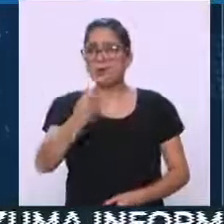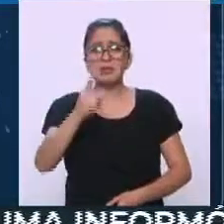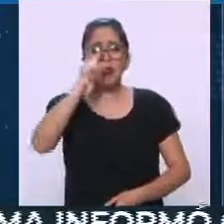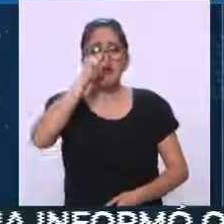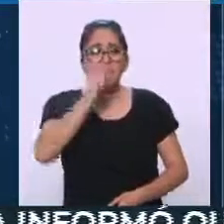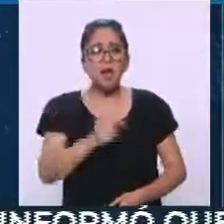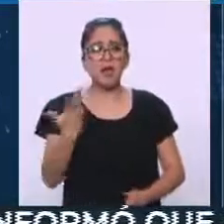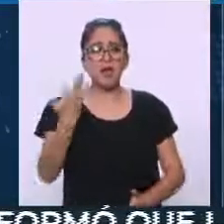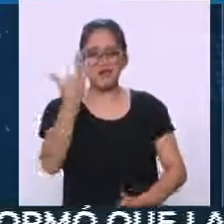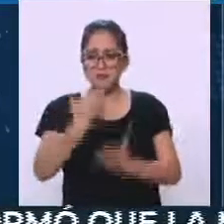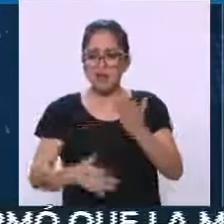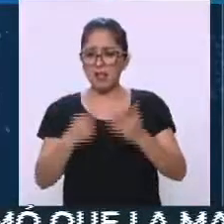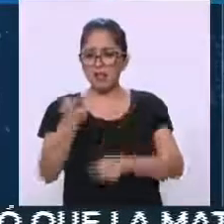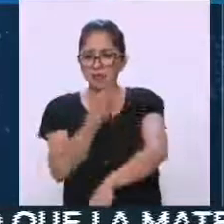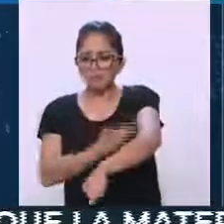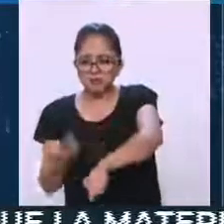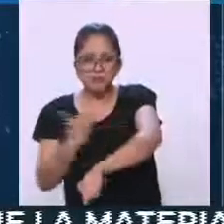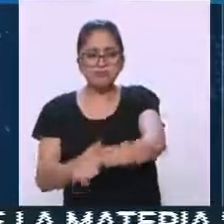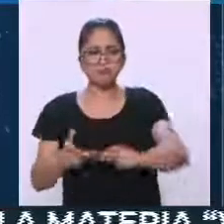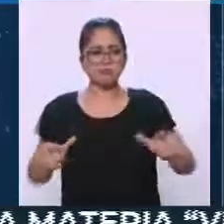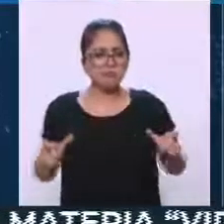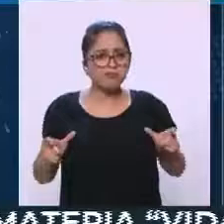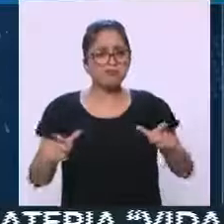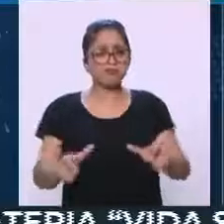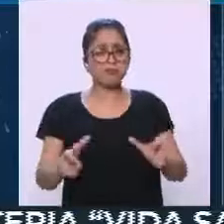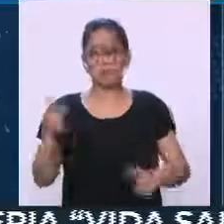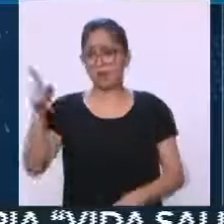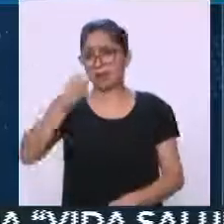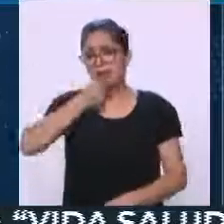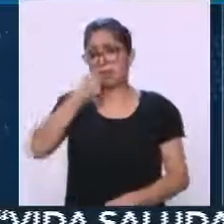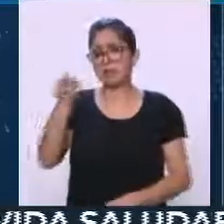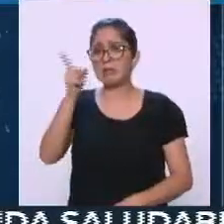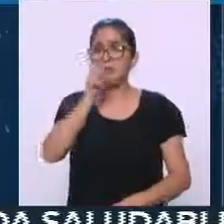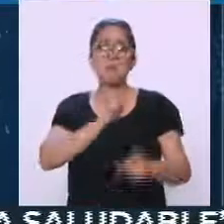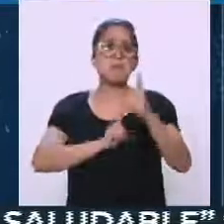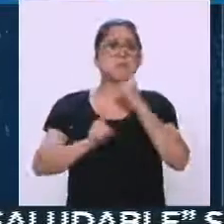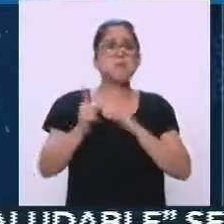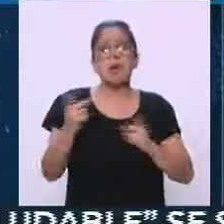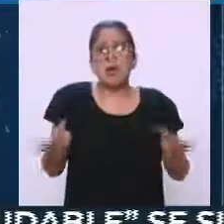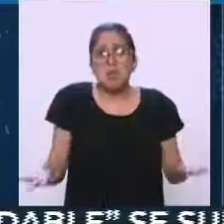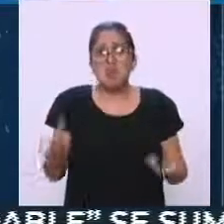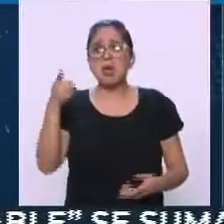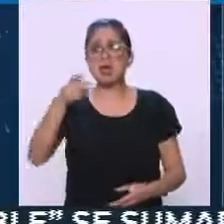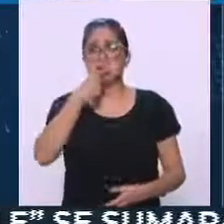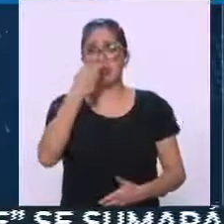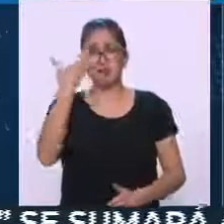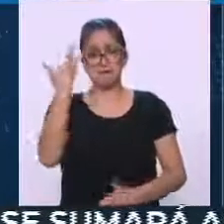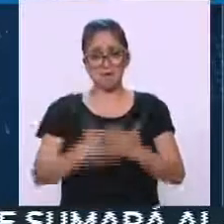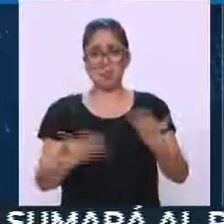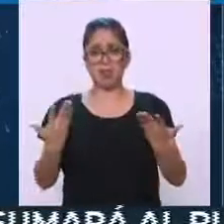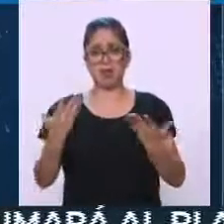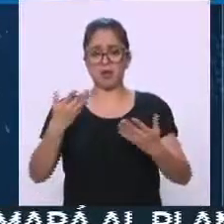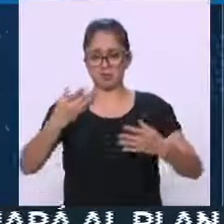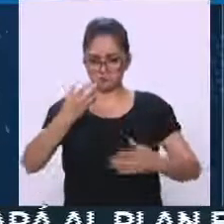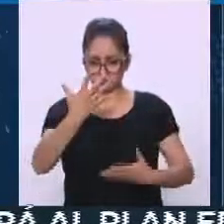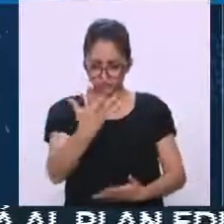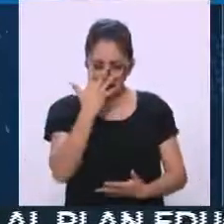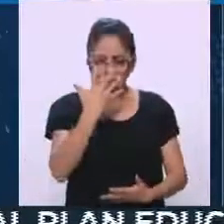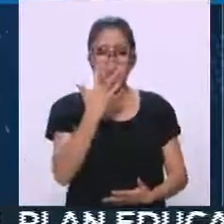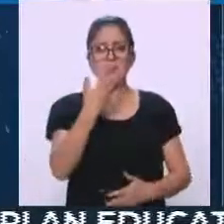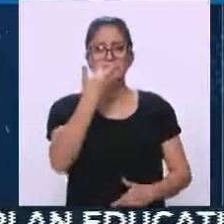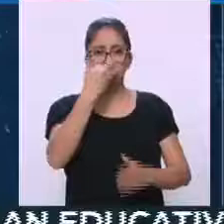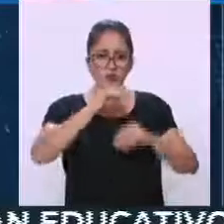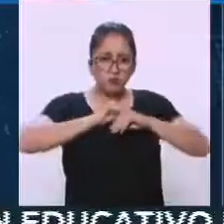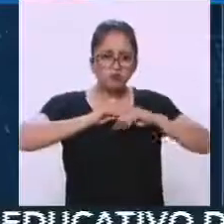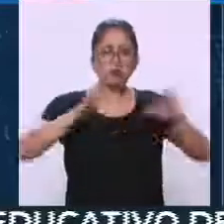de contención, dicen que ha mentido, dicen que no ha sido claro, que no ha sido firme. ¿Tú cómo lees esto, no?